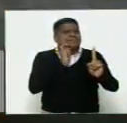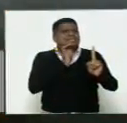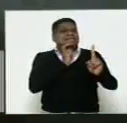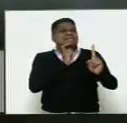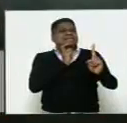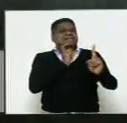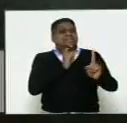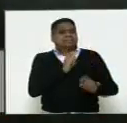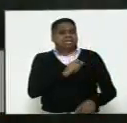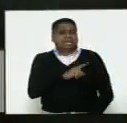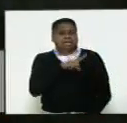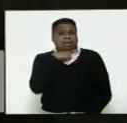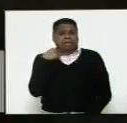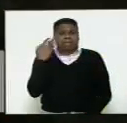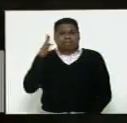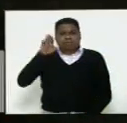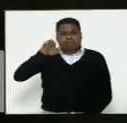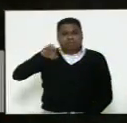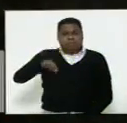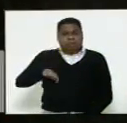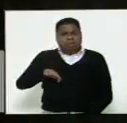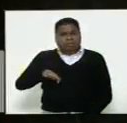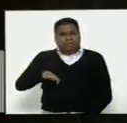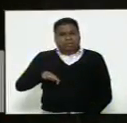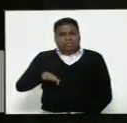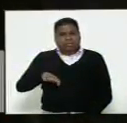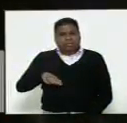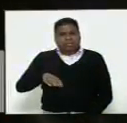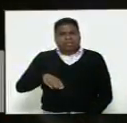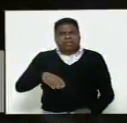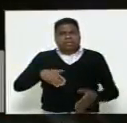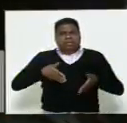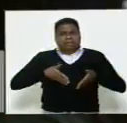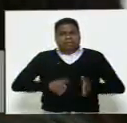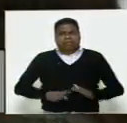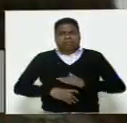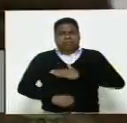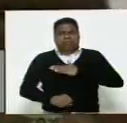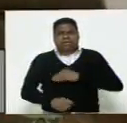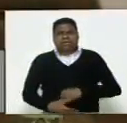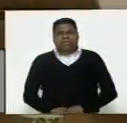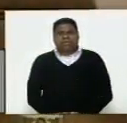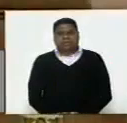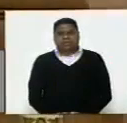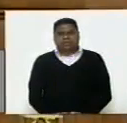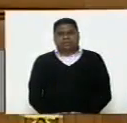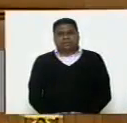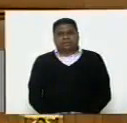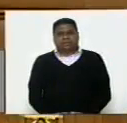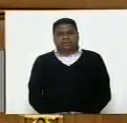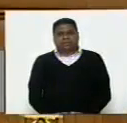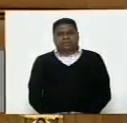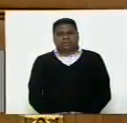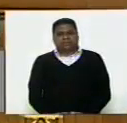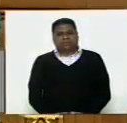en mortalidad materna. Alcanzamos todas las metas menos